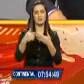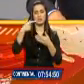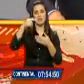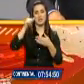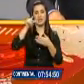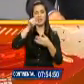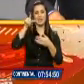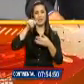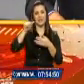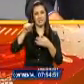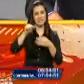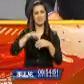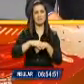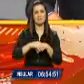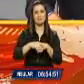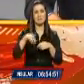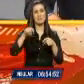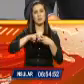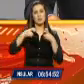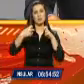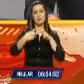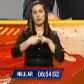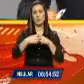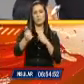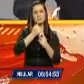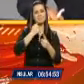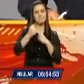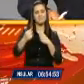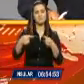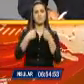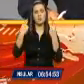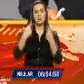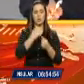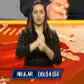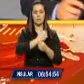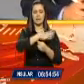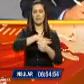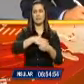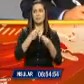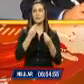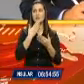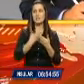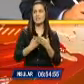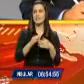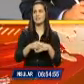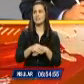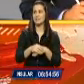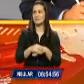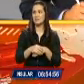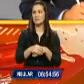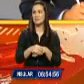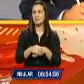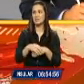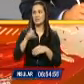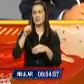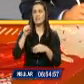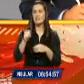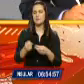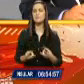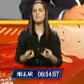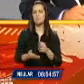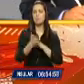horror contra el pueblo palestino. Muchísimas gracias, por favor, se nos terminó el tiempo. Sí,